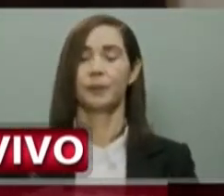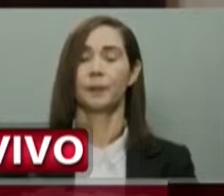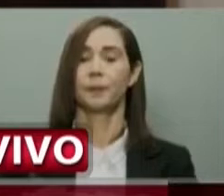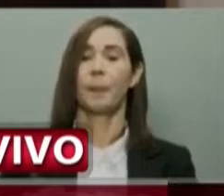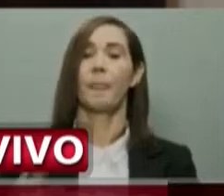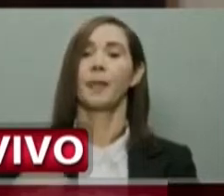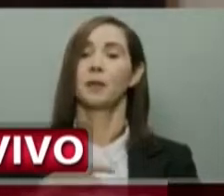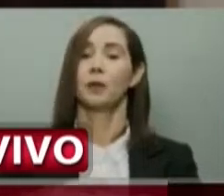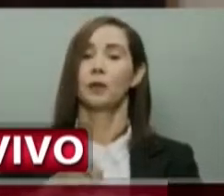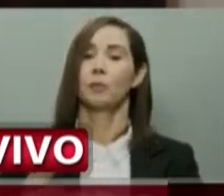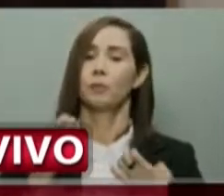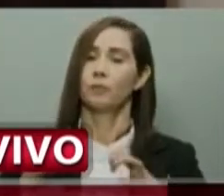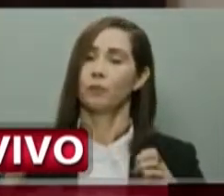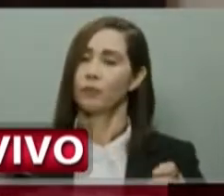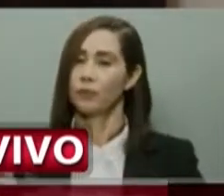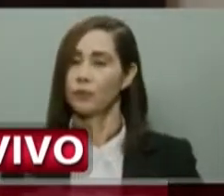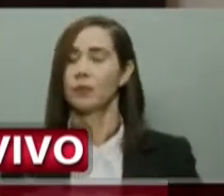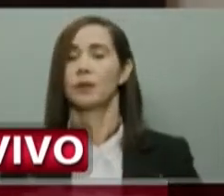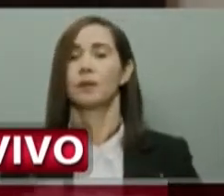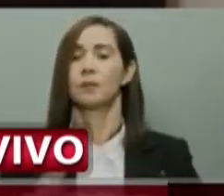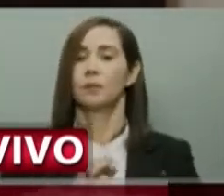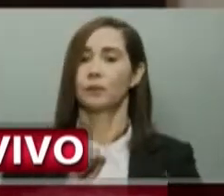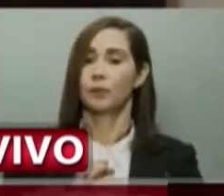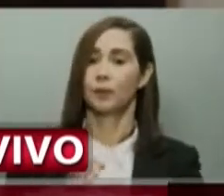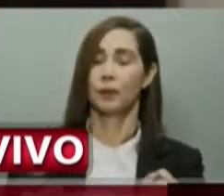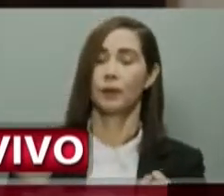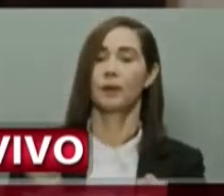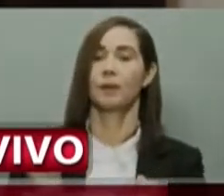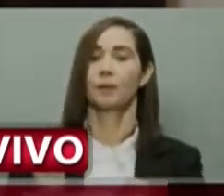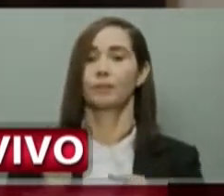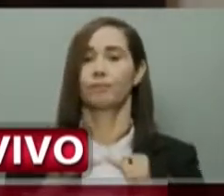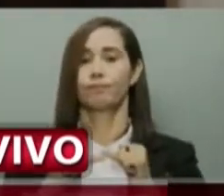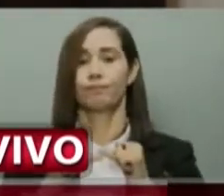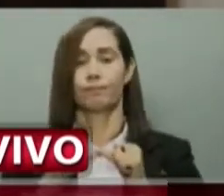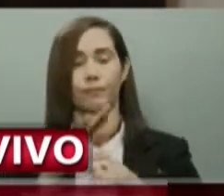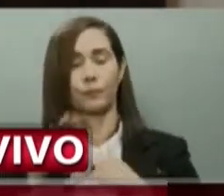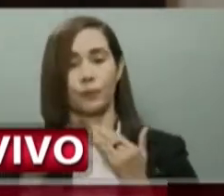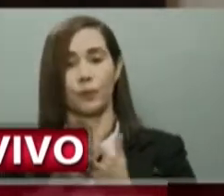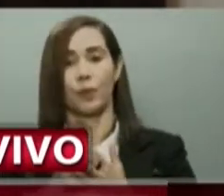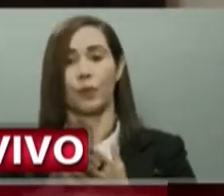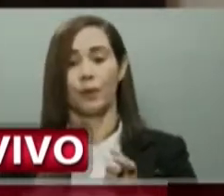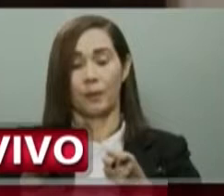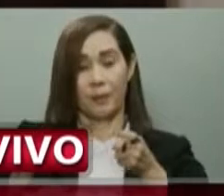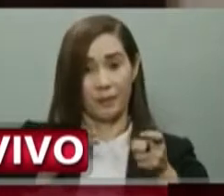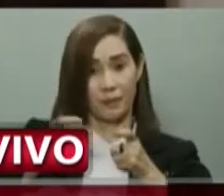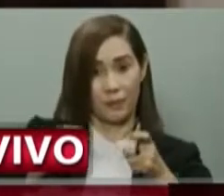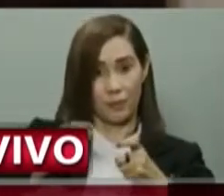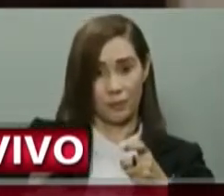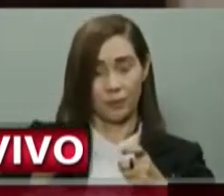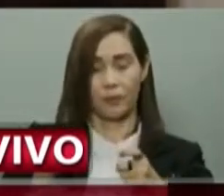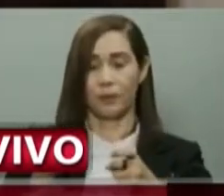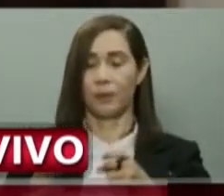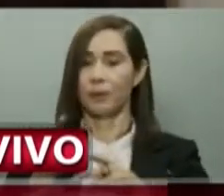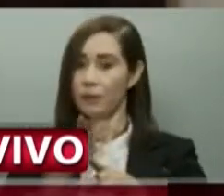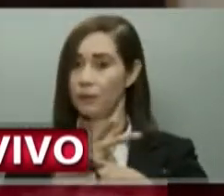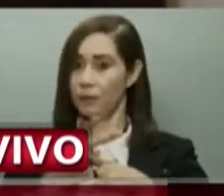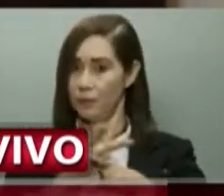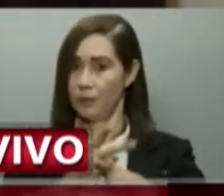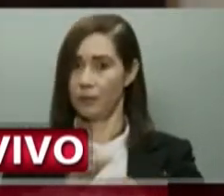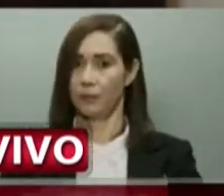Hemos hecho todo lo posible, todo lo que esté en nuestra mano para garantizar la estabilidad y la